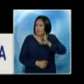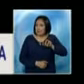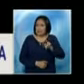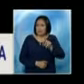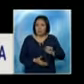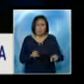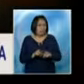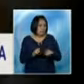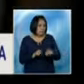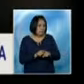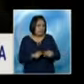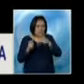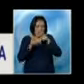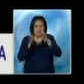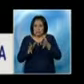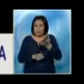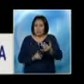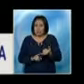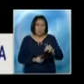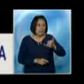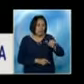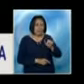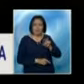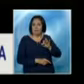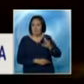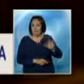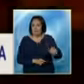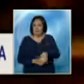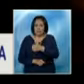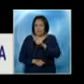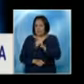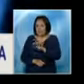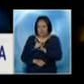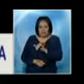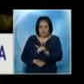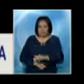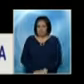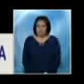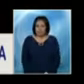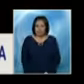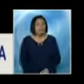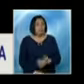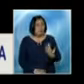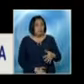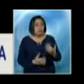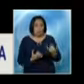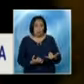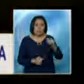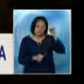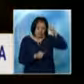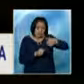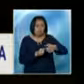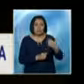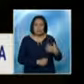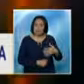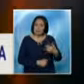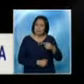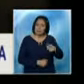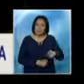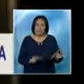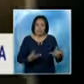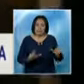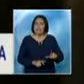como de los agentes de seguridad Javier Requis Arellano y Teddy Hidalgo Ruiz. Así es, hoy lo recordamos, gran parte de este